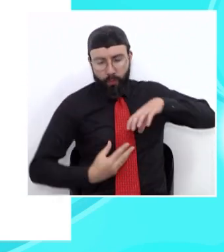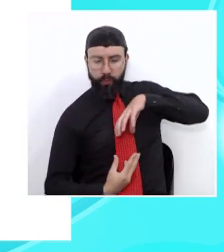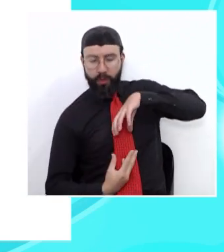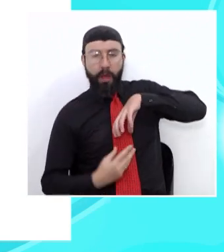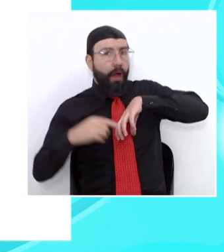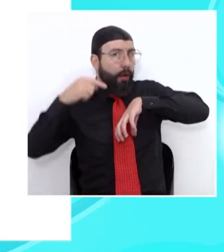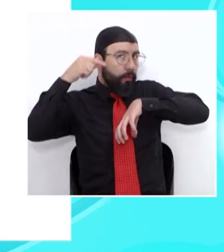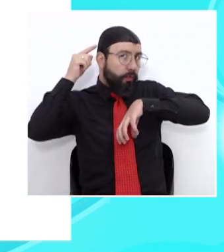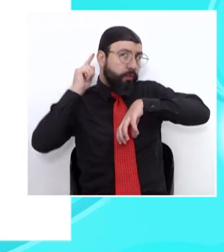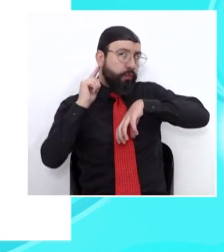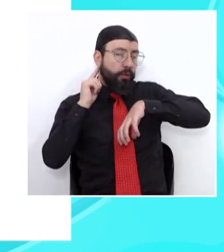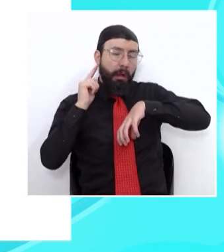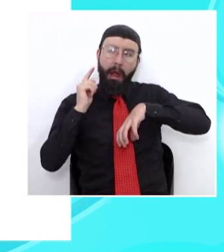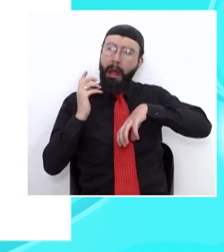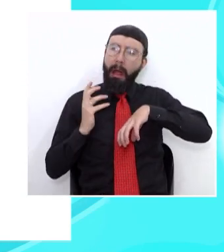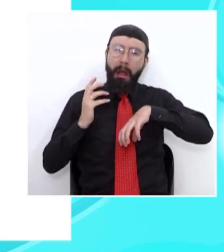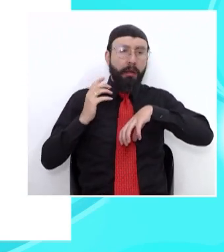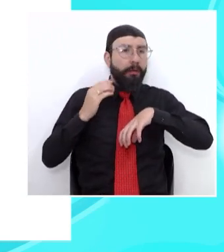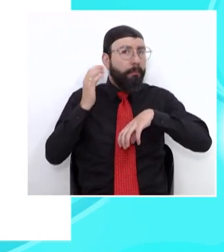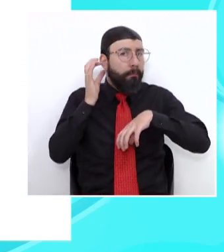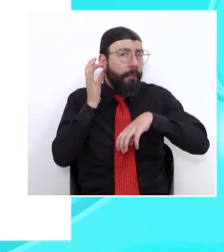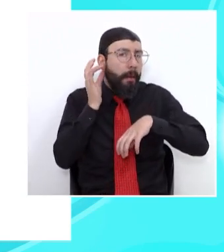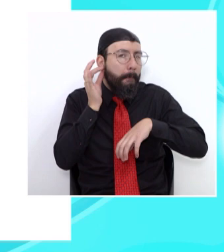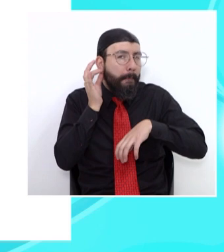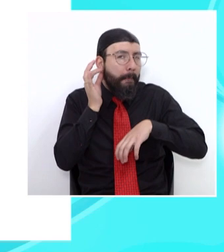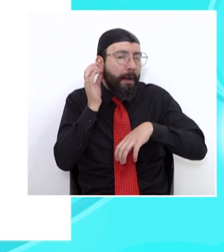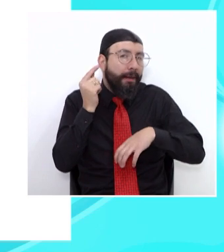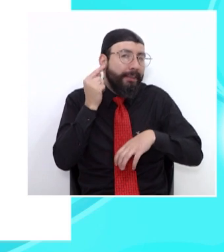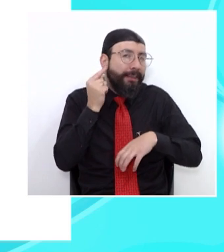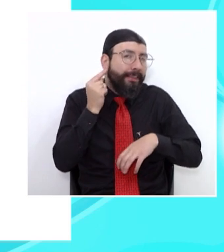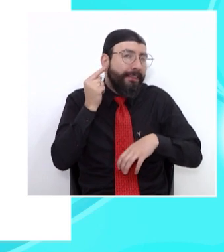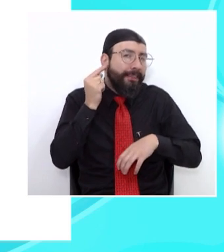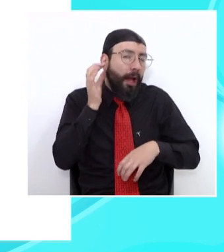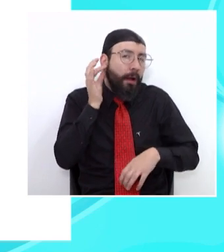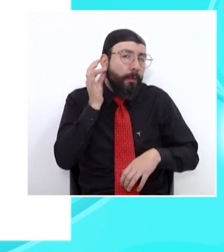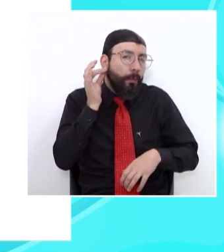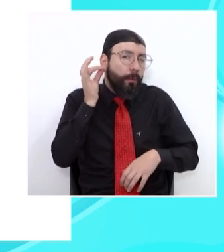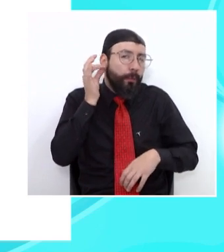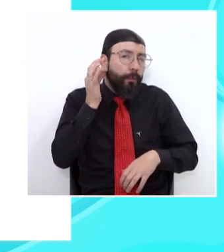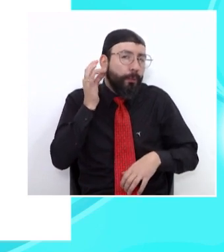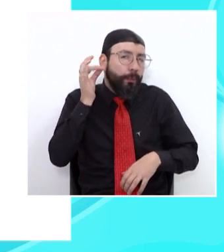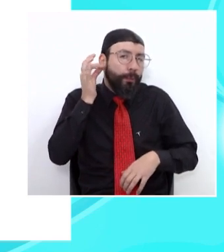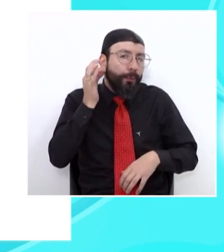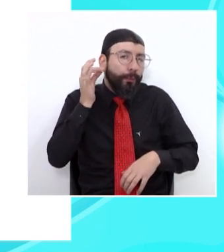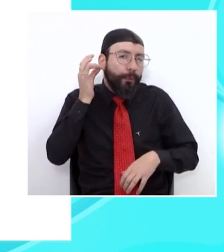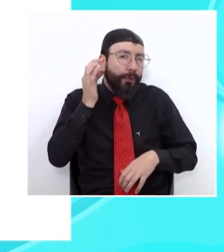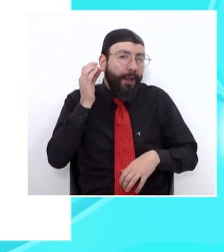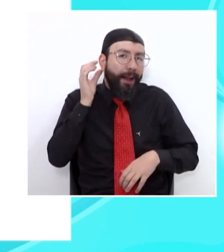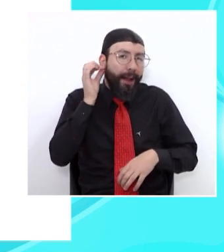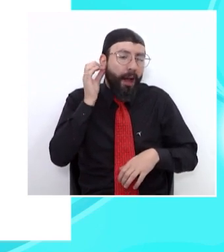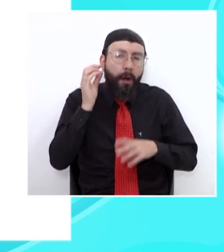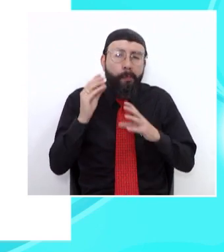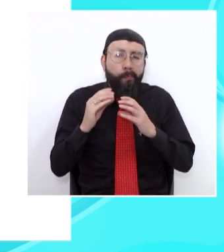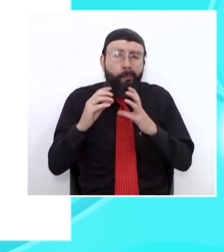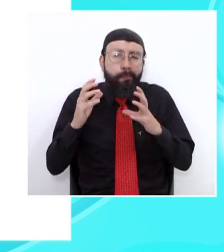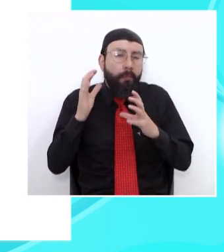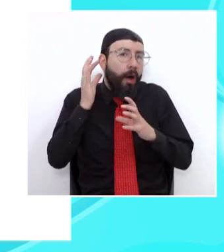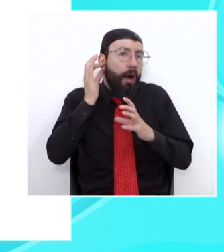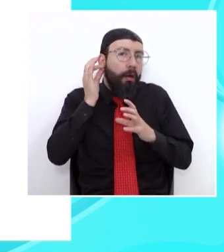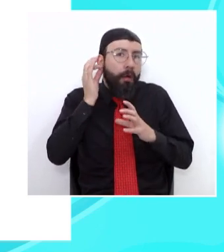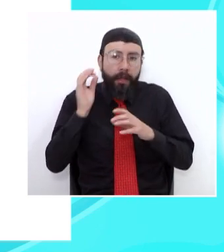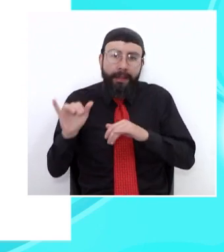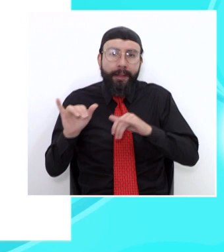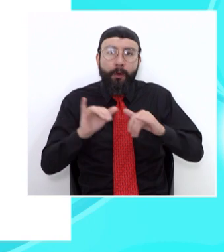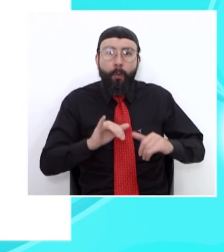estoy tocando esa parte gordita, ¿no es cierto? Esa parte gordita de la oreja, le estoy tocando es